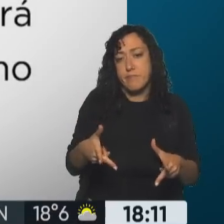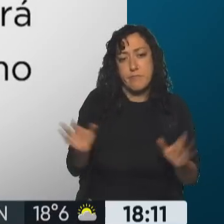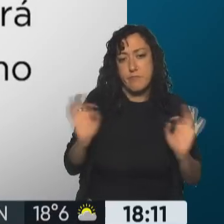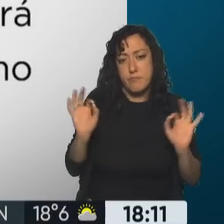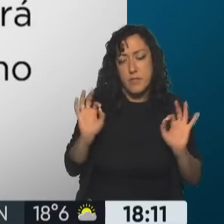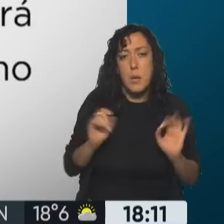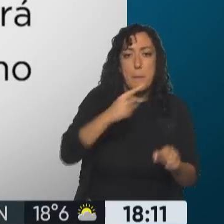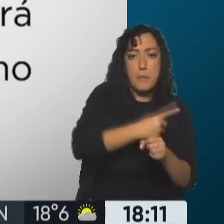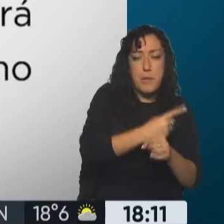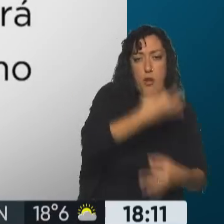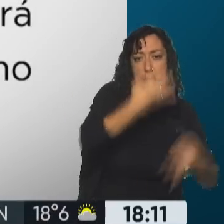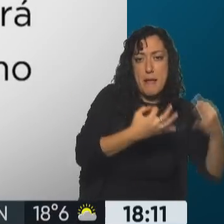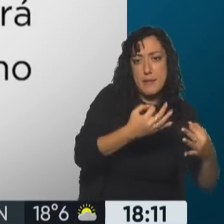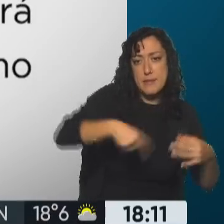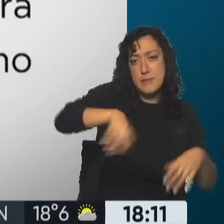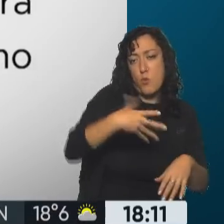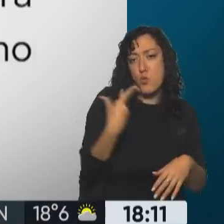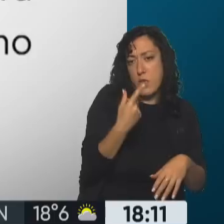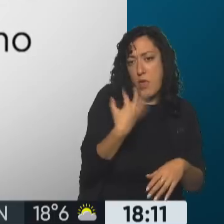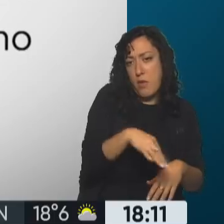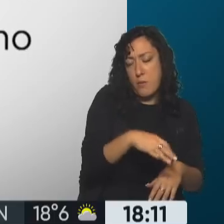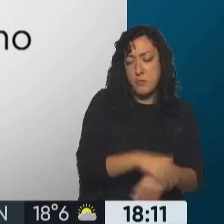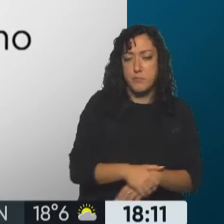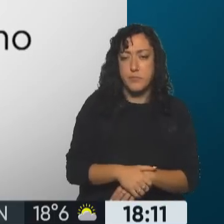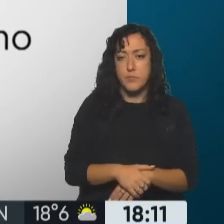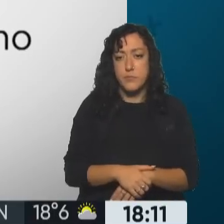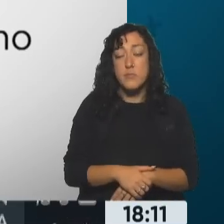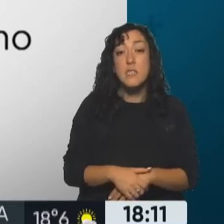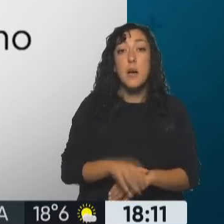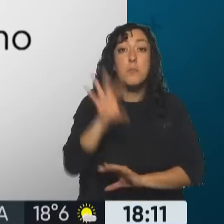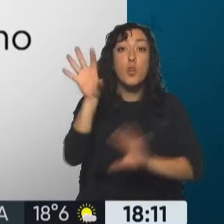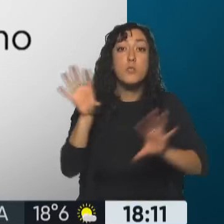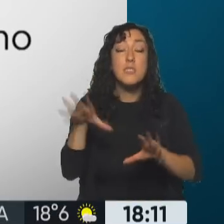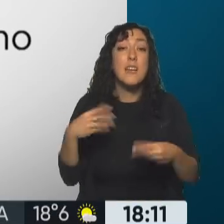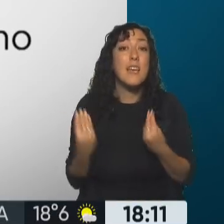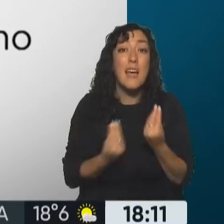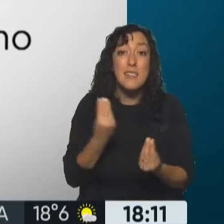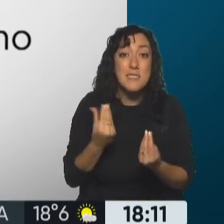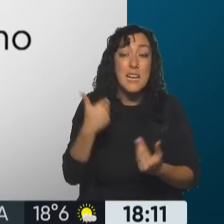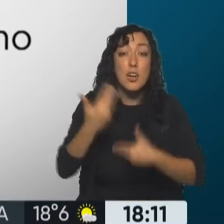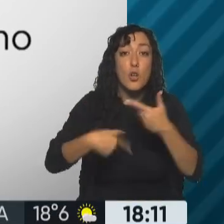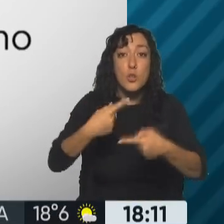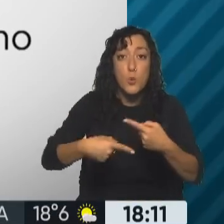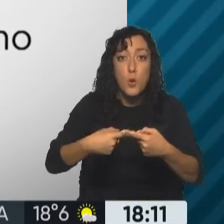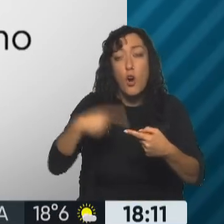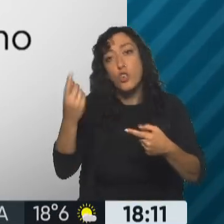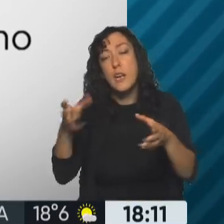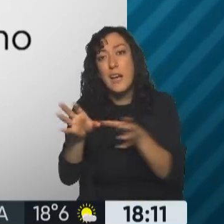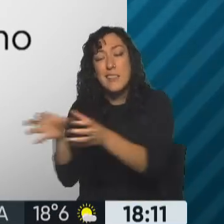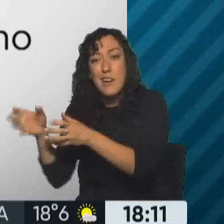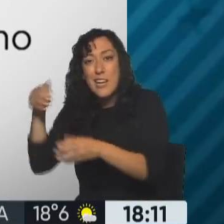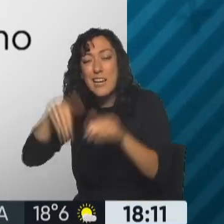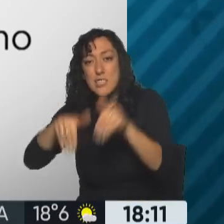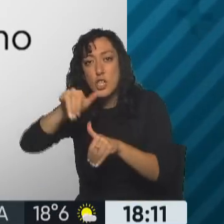antes de dicho análisis. Es interesante porque no saben todavía qué van a hacer en las provincias y van a avanzar con las elecciones de las otras categorías, porque en